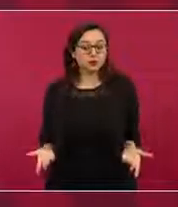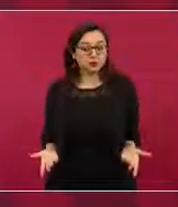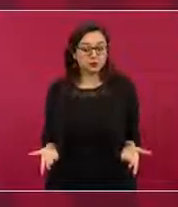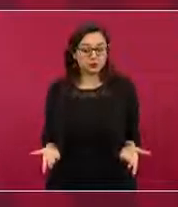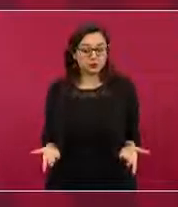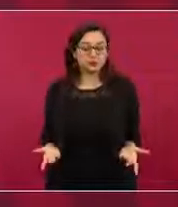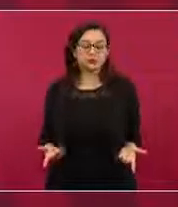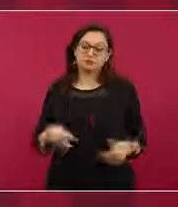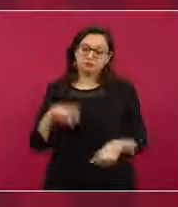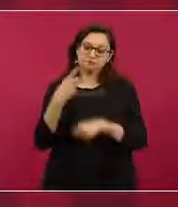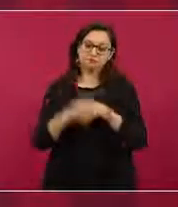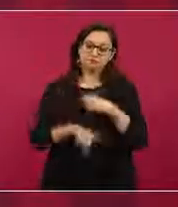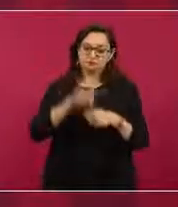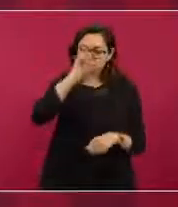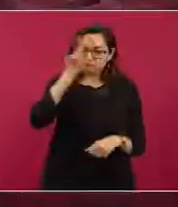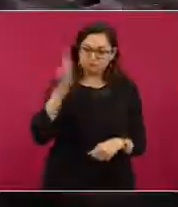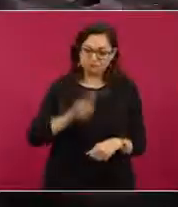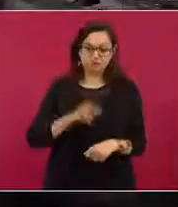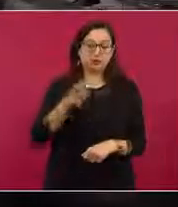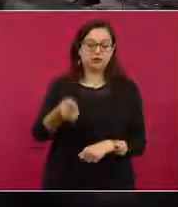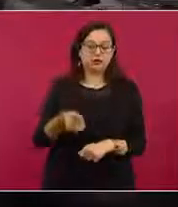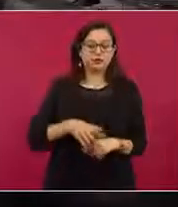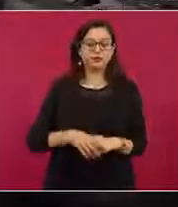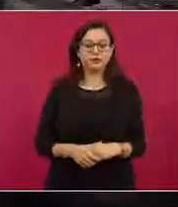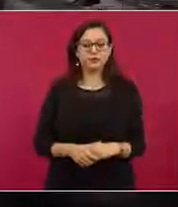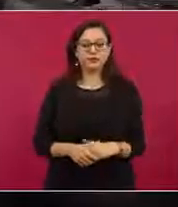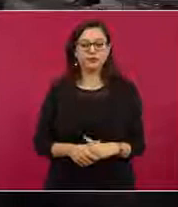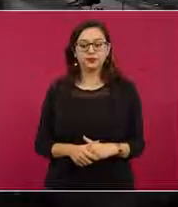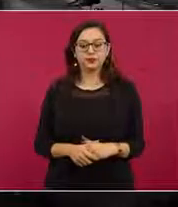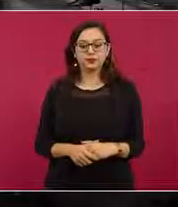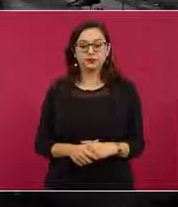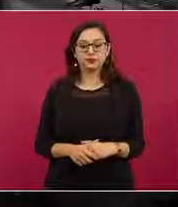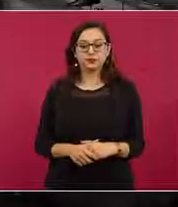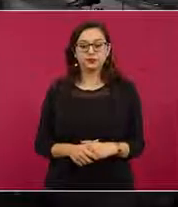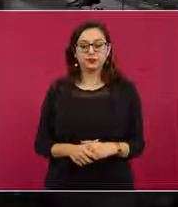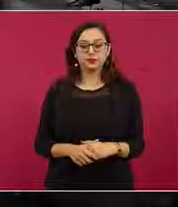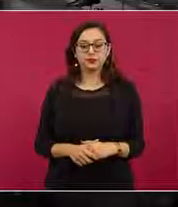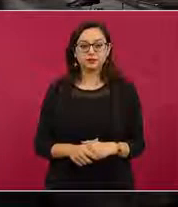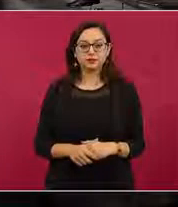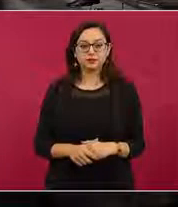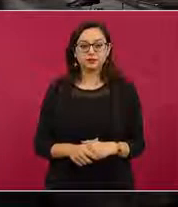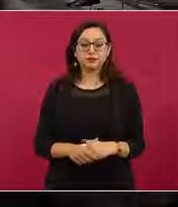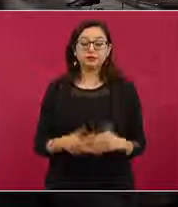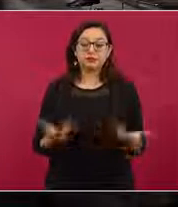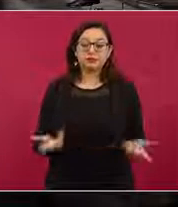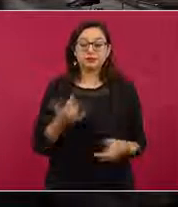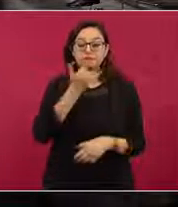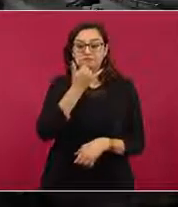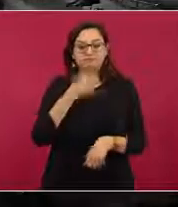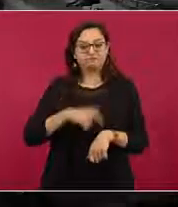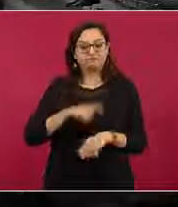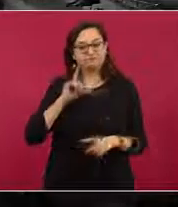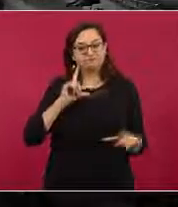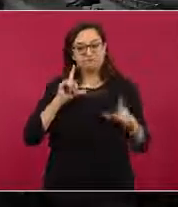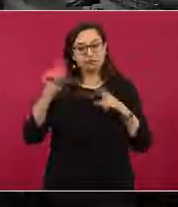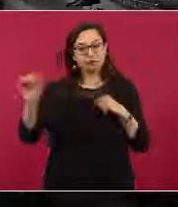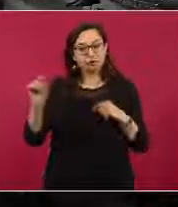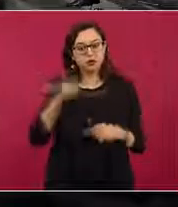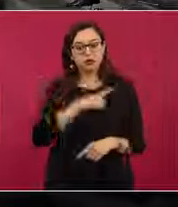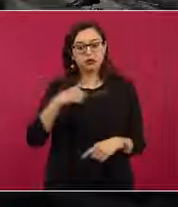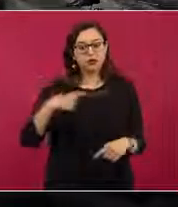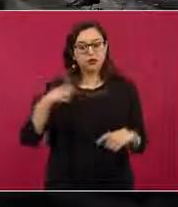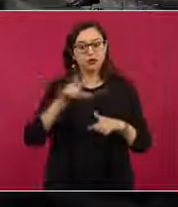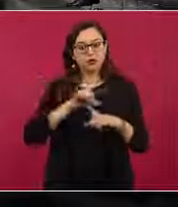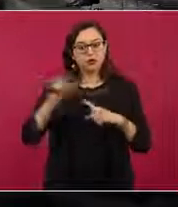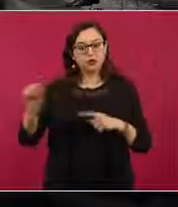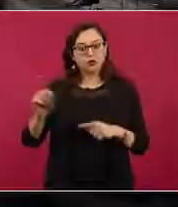nos perjudiquen. Eso es todo. Bueno, pues resulta que ya me voy a ir, pero